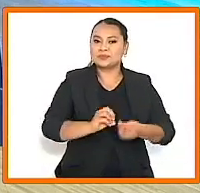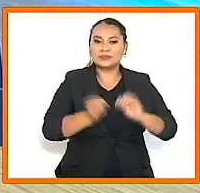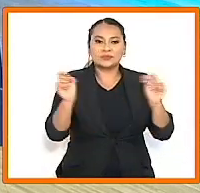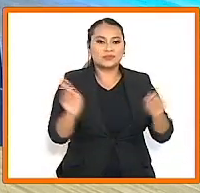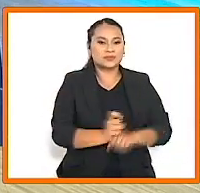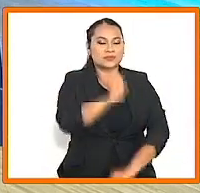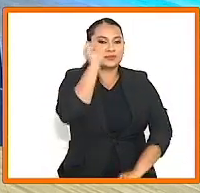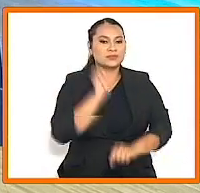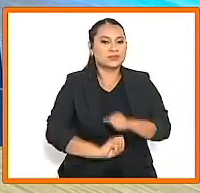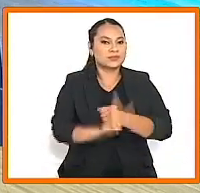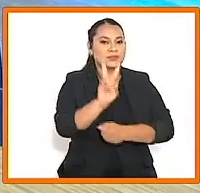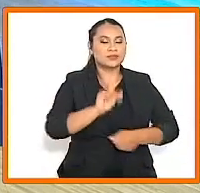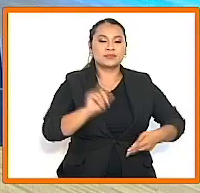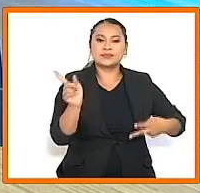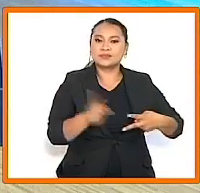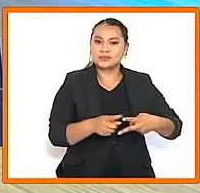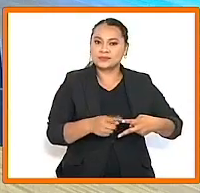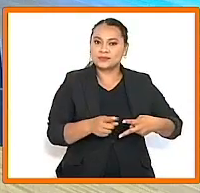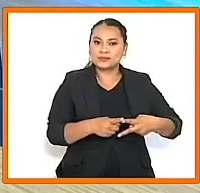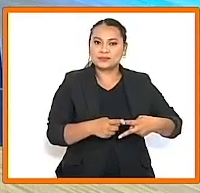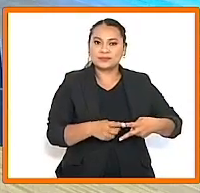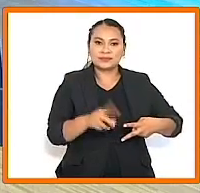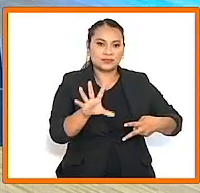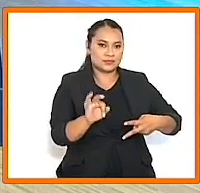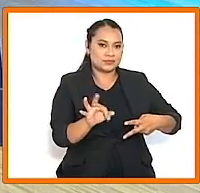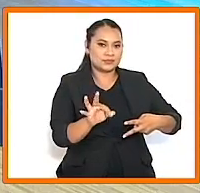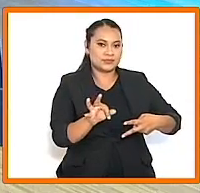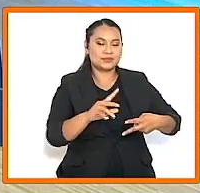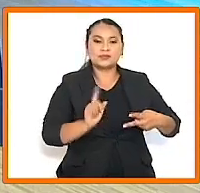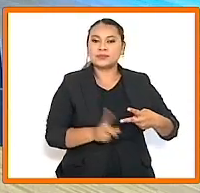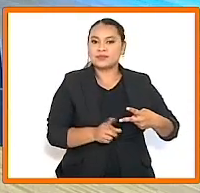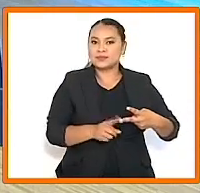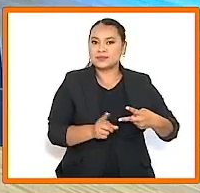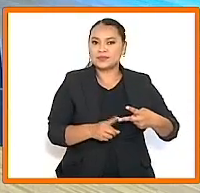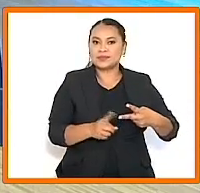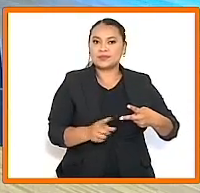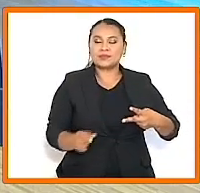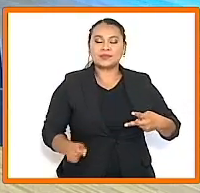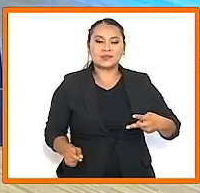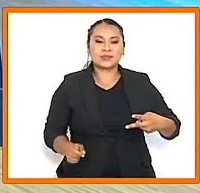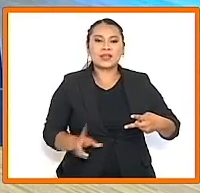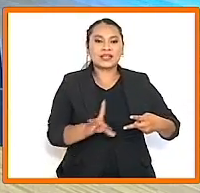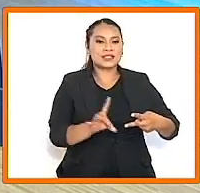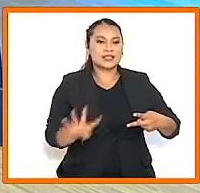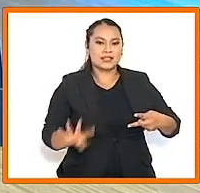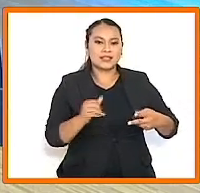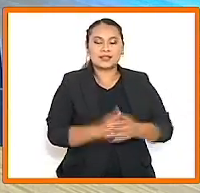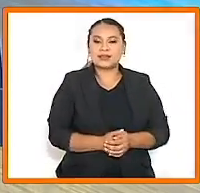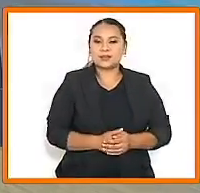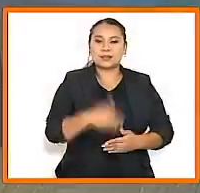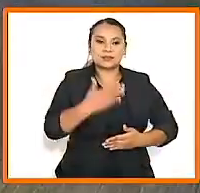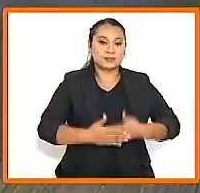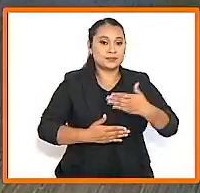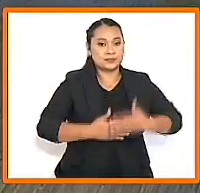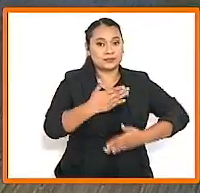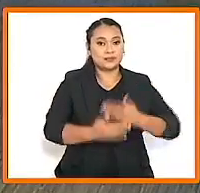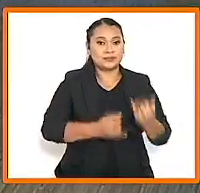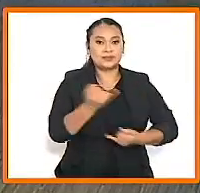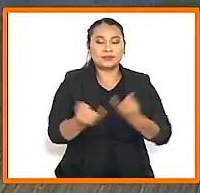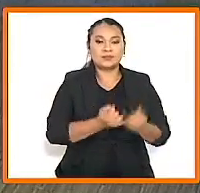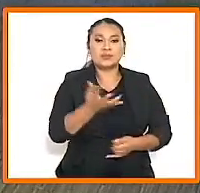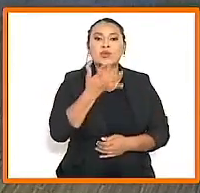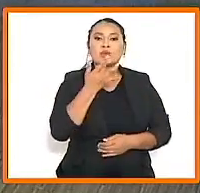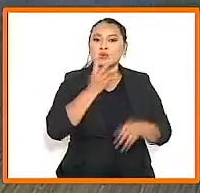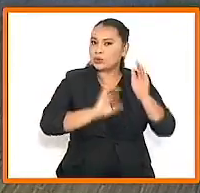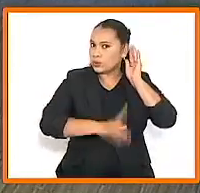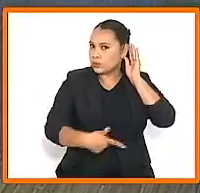para premiados son posición 1, 19, posición 2, 84. Continuamos con nuestro juego favorito